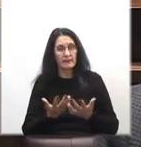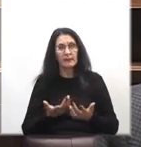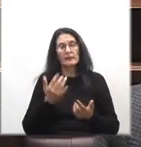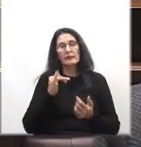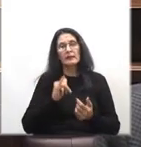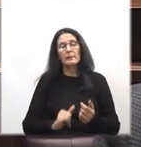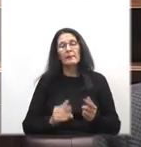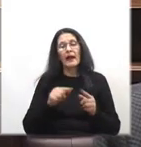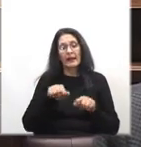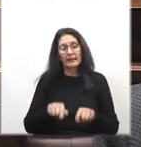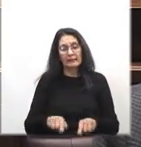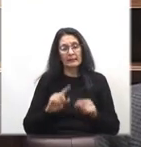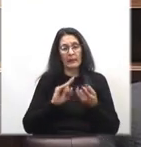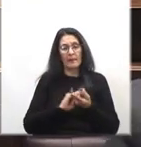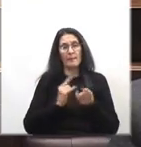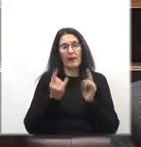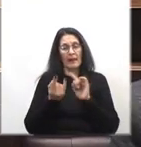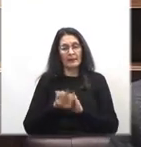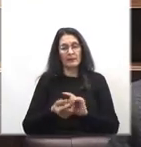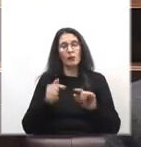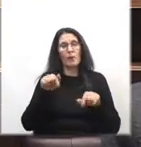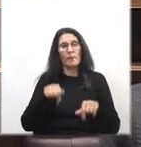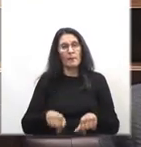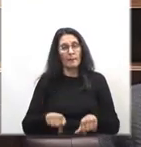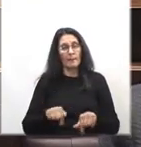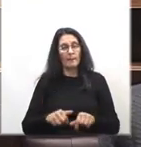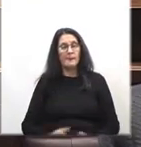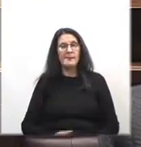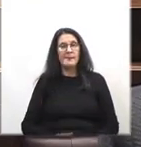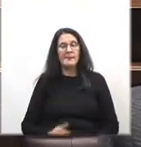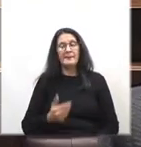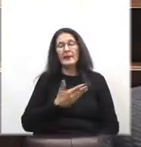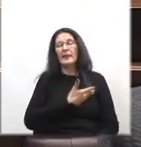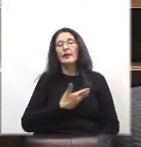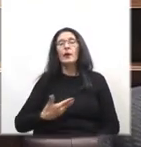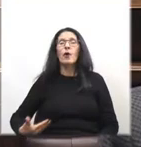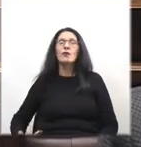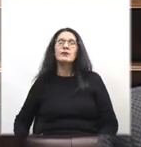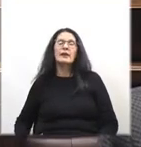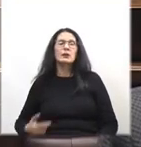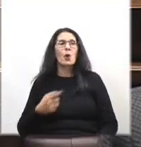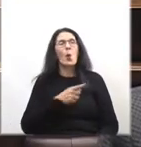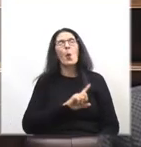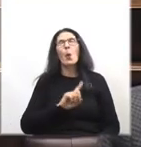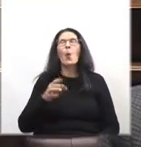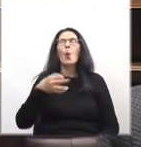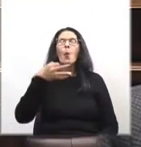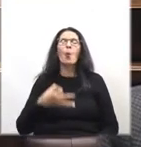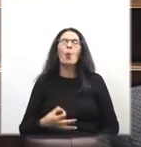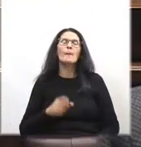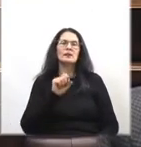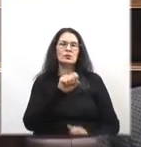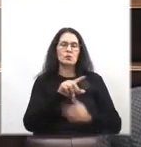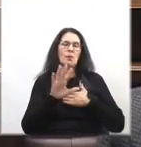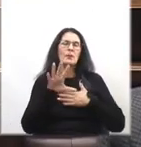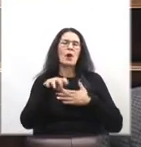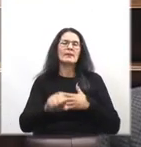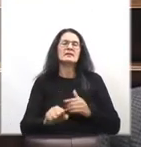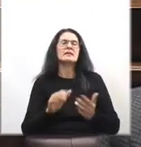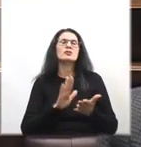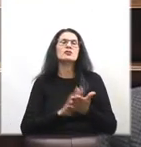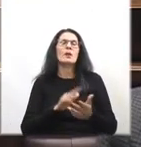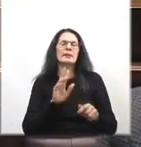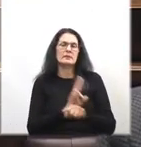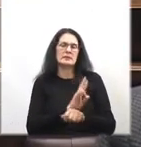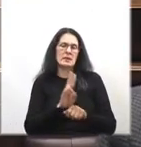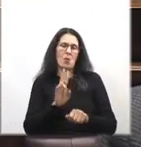que para este Parlamento, para esta Cámara en particular, el gobierno está incumpliendo sus promesas en materia de seguridad.